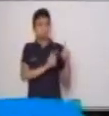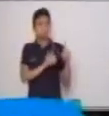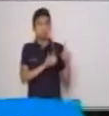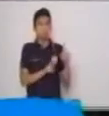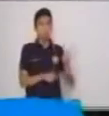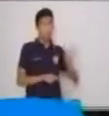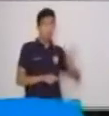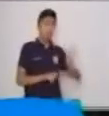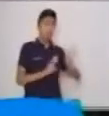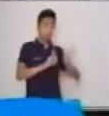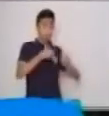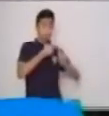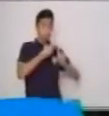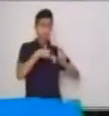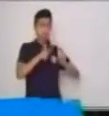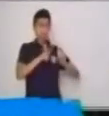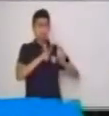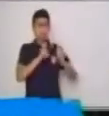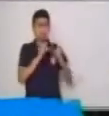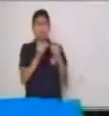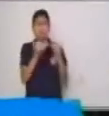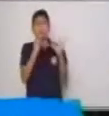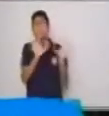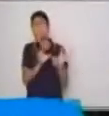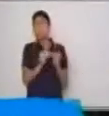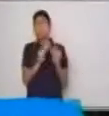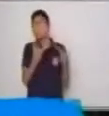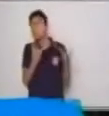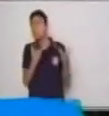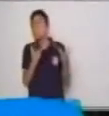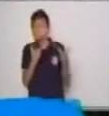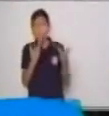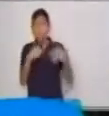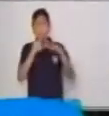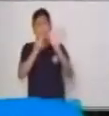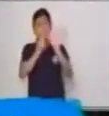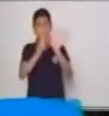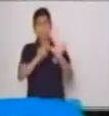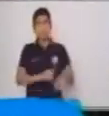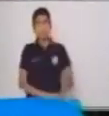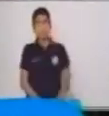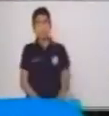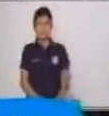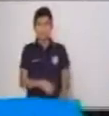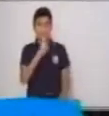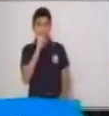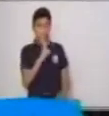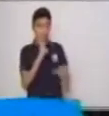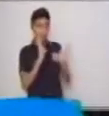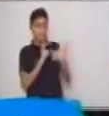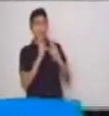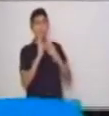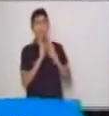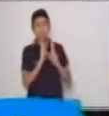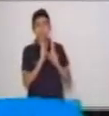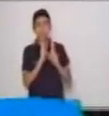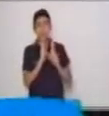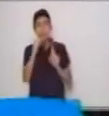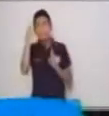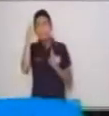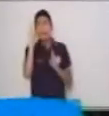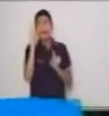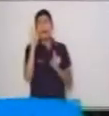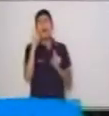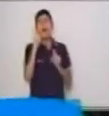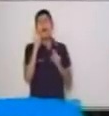4 más 2 igual a 6. Este es el planteamiento